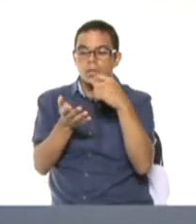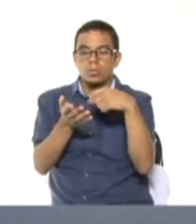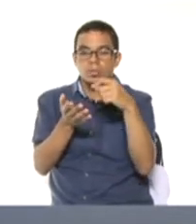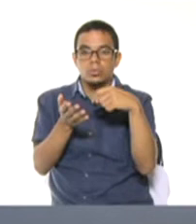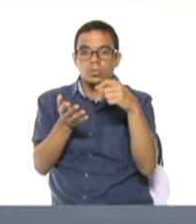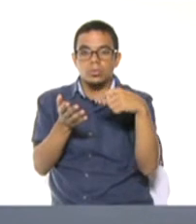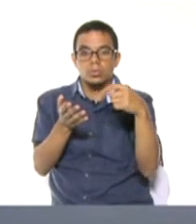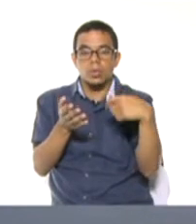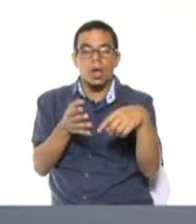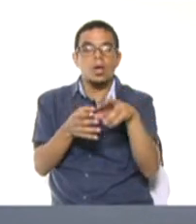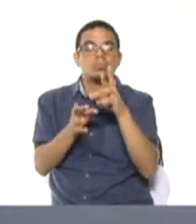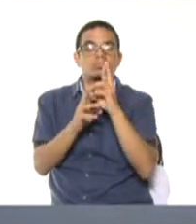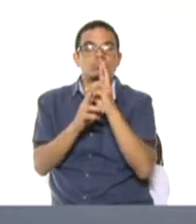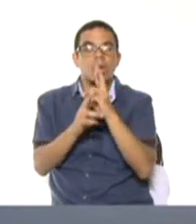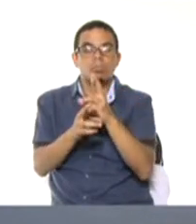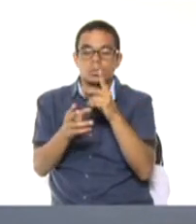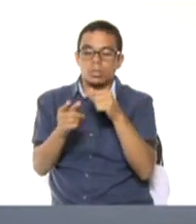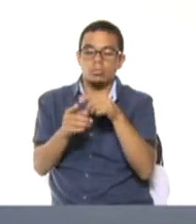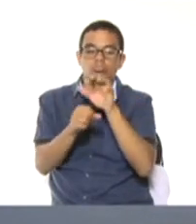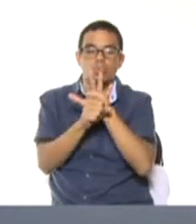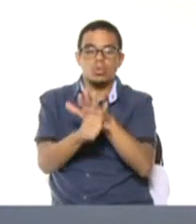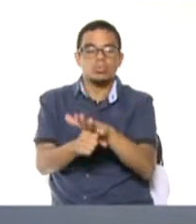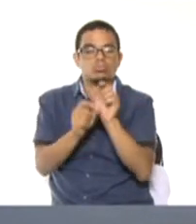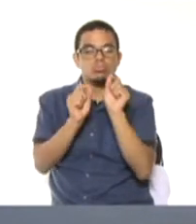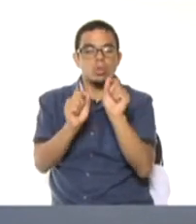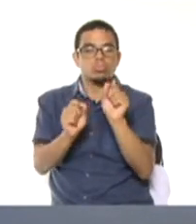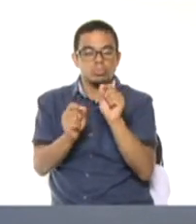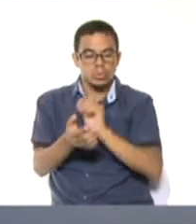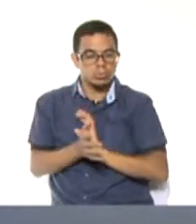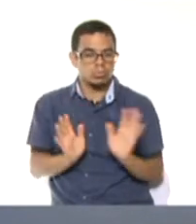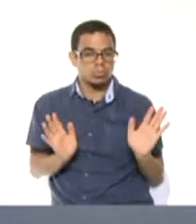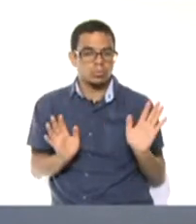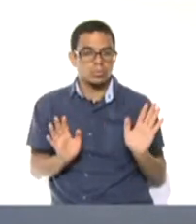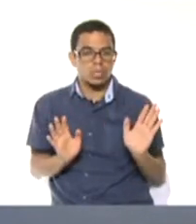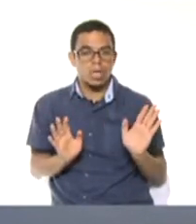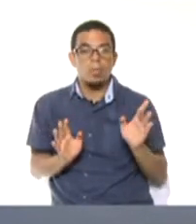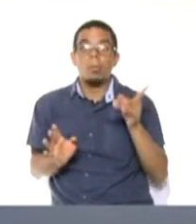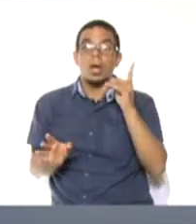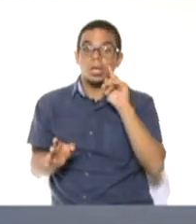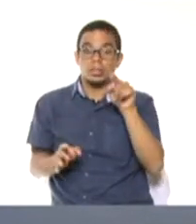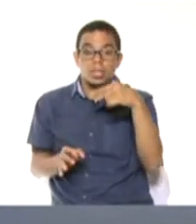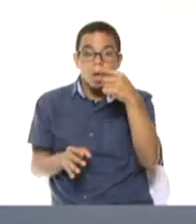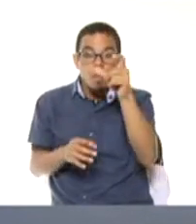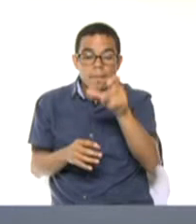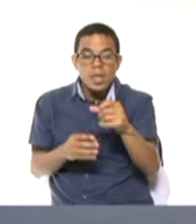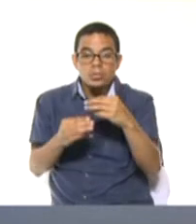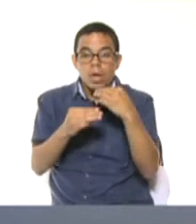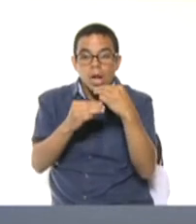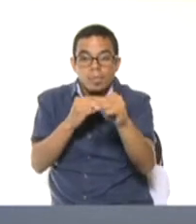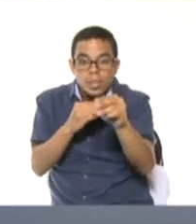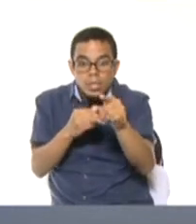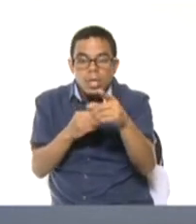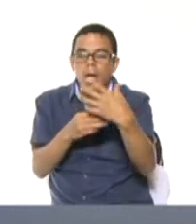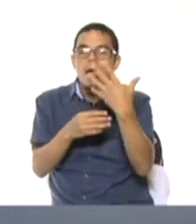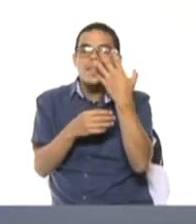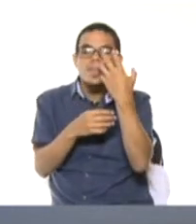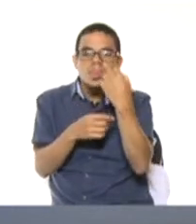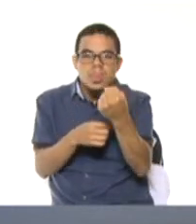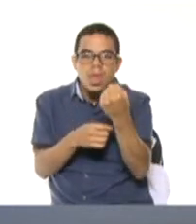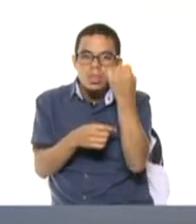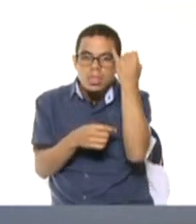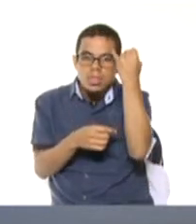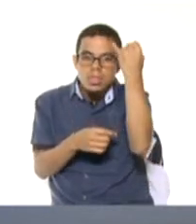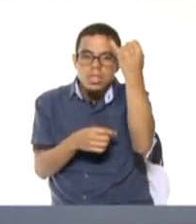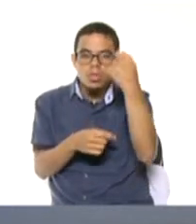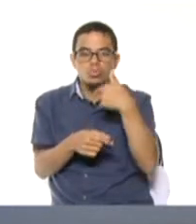adecuadamente estos signos de puntuación que les acabamos de mencionar. Para indicar la pausa correcta y la entonación correcta de cualquier